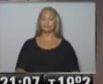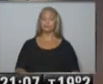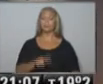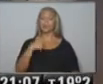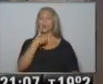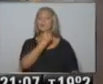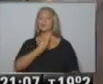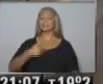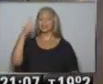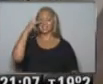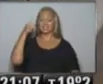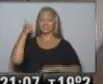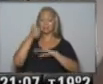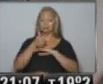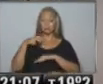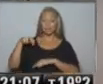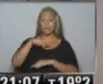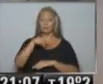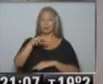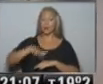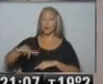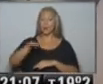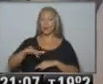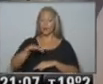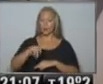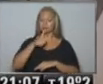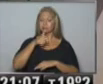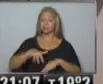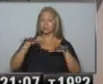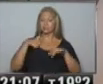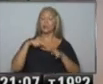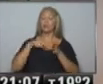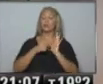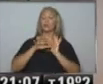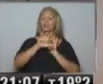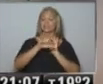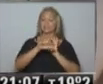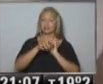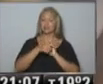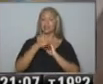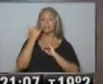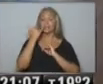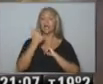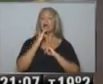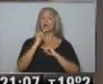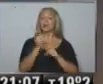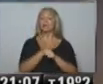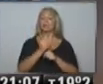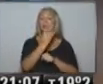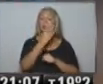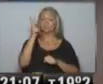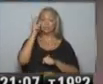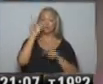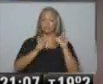La presidenta Cristina Fernández recorrió la zona afectada por la inundación. La provincia de Buenos Aires confirmó que ya son 48